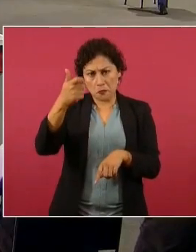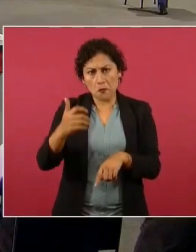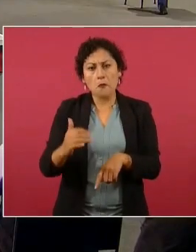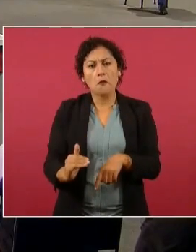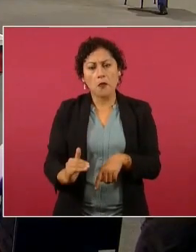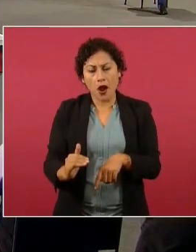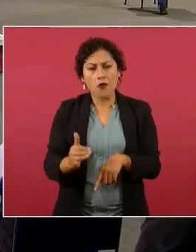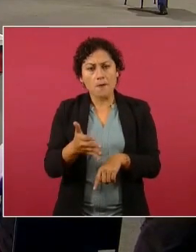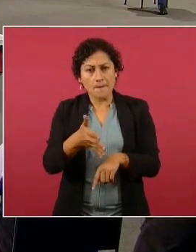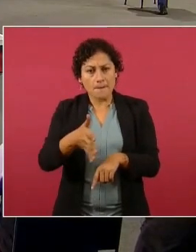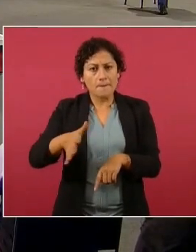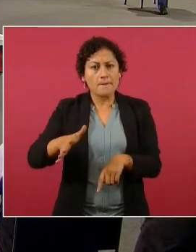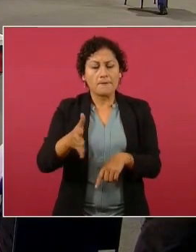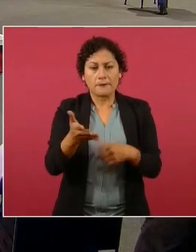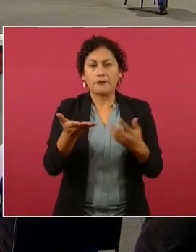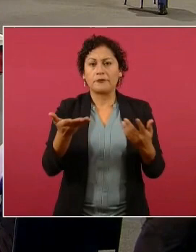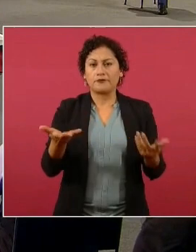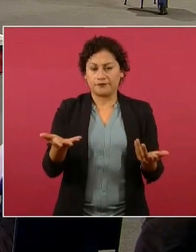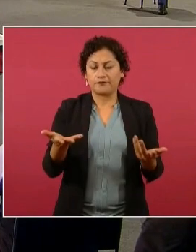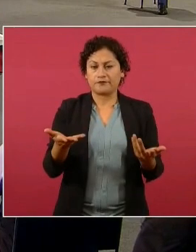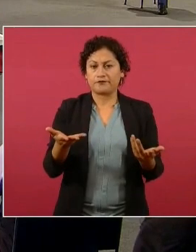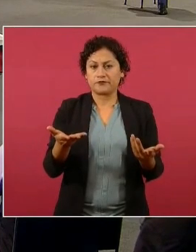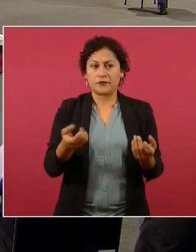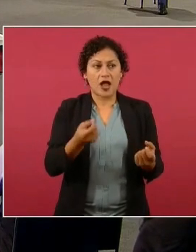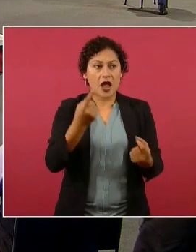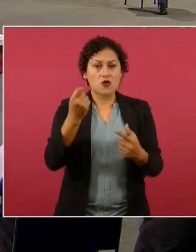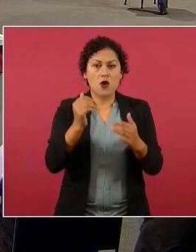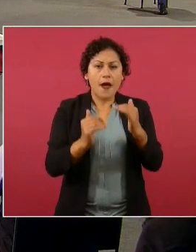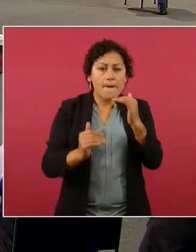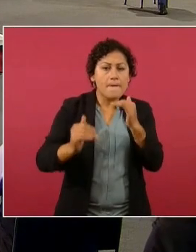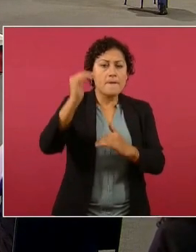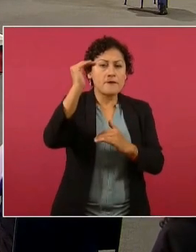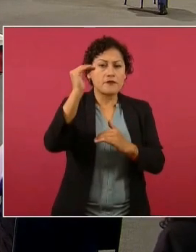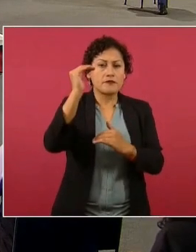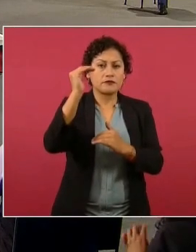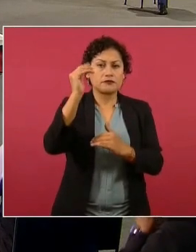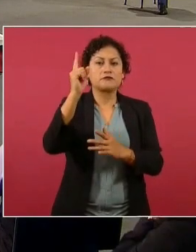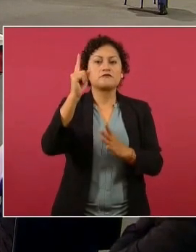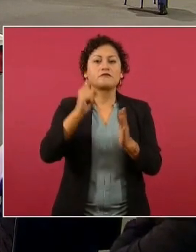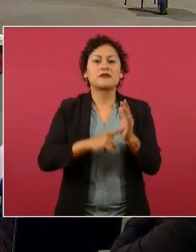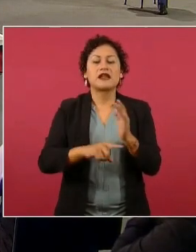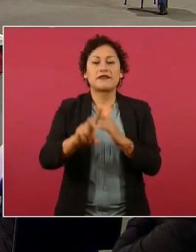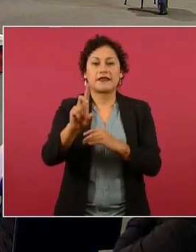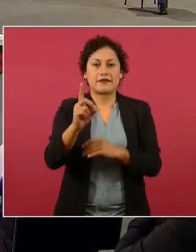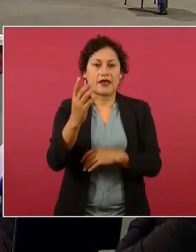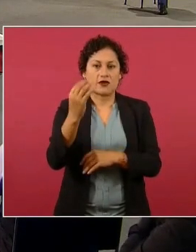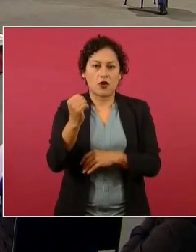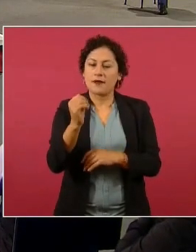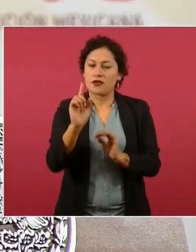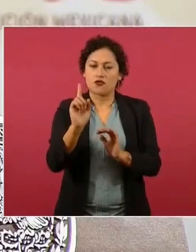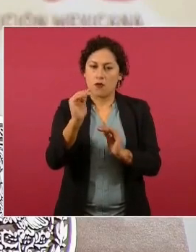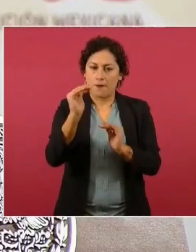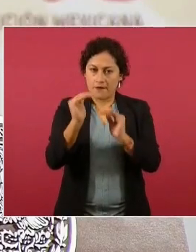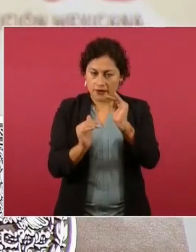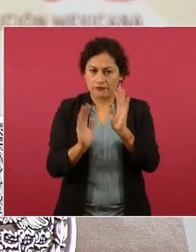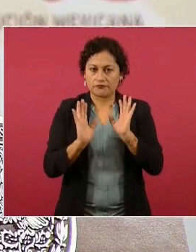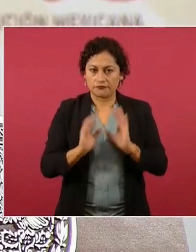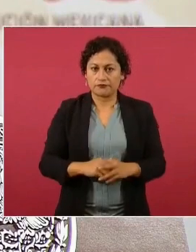o no supera los mil treinta y nueve ponemos la de